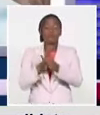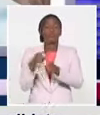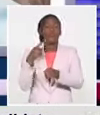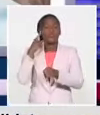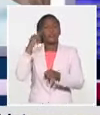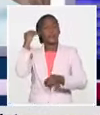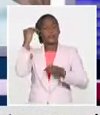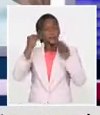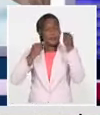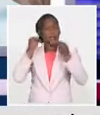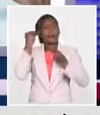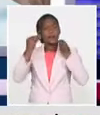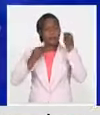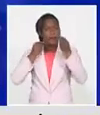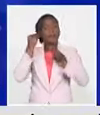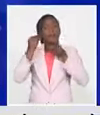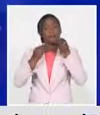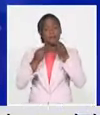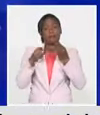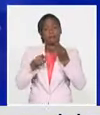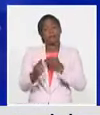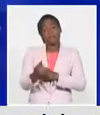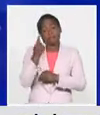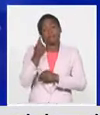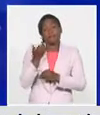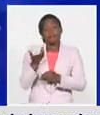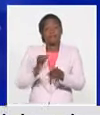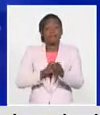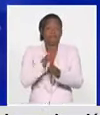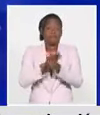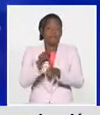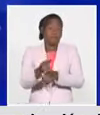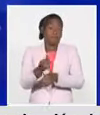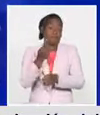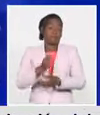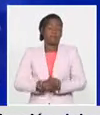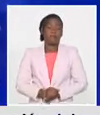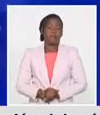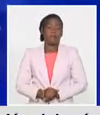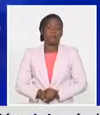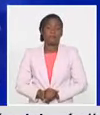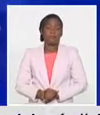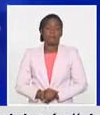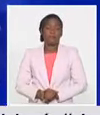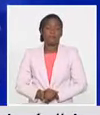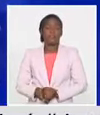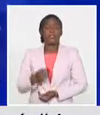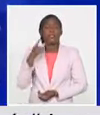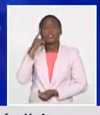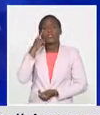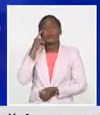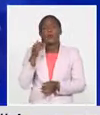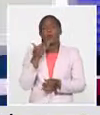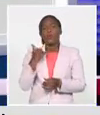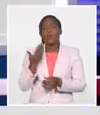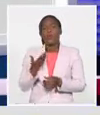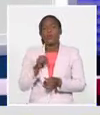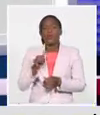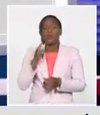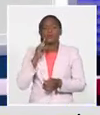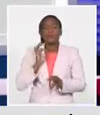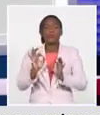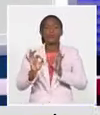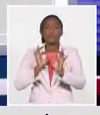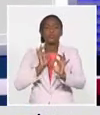que estamos desarrollando. Mucho se ha estado hablando de la intervención controlada de nuestros candidatos vacunales, tanto de